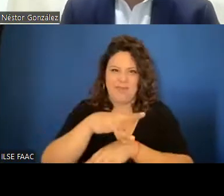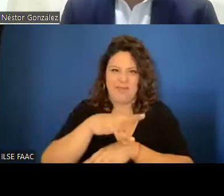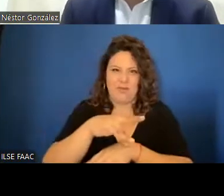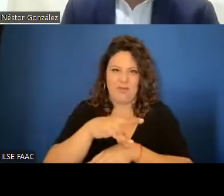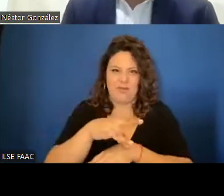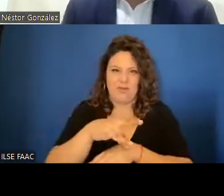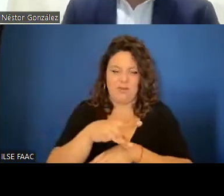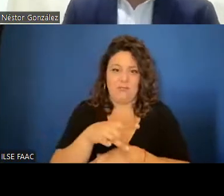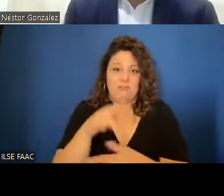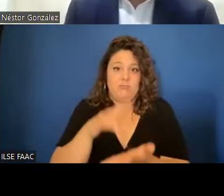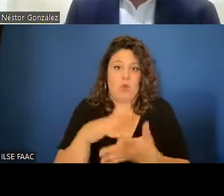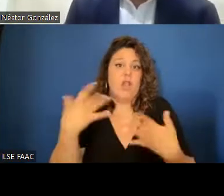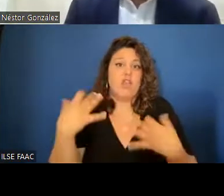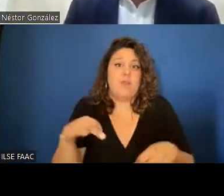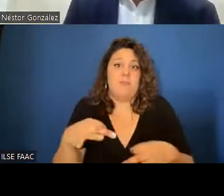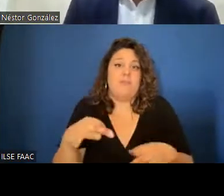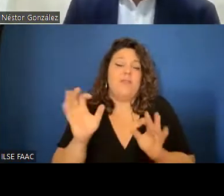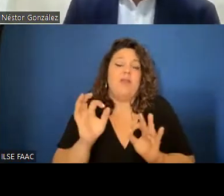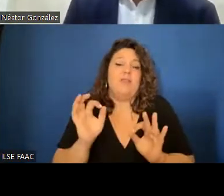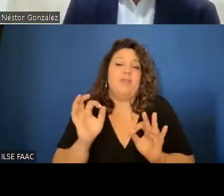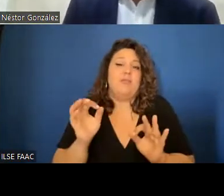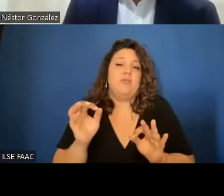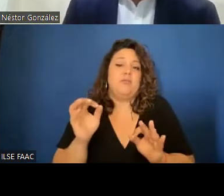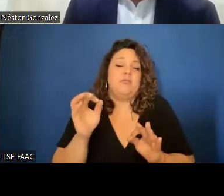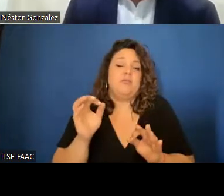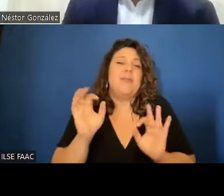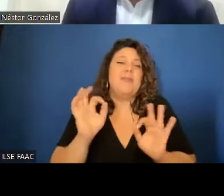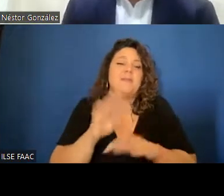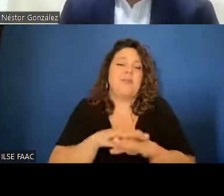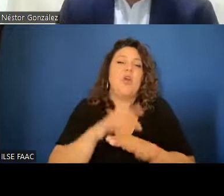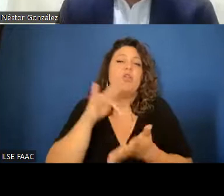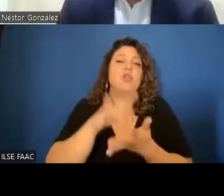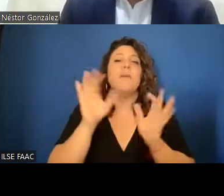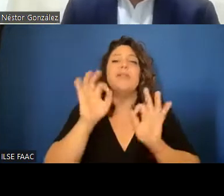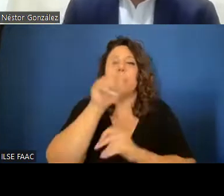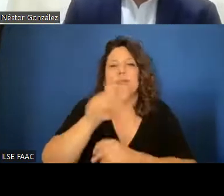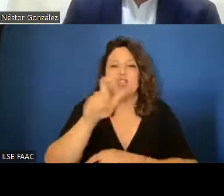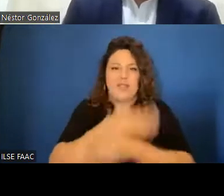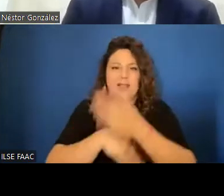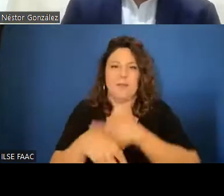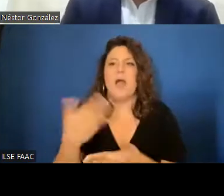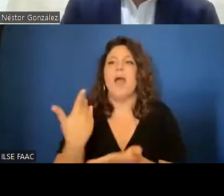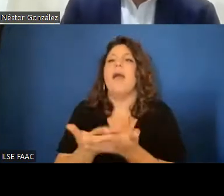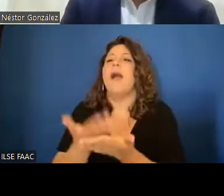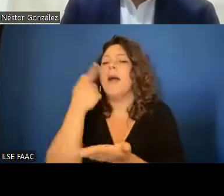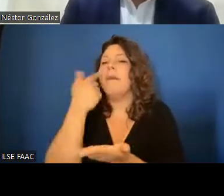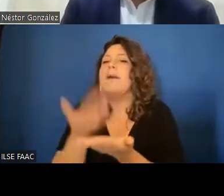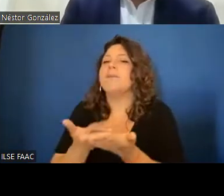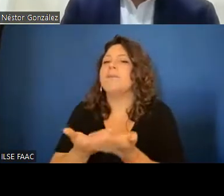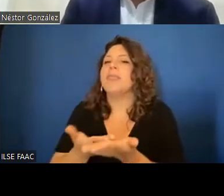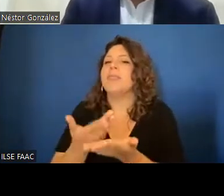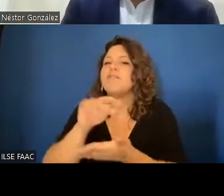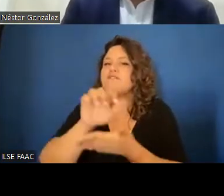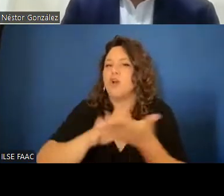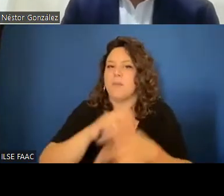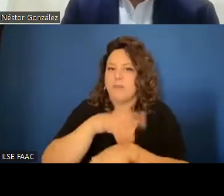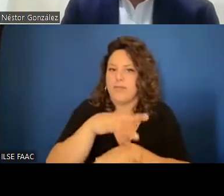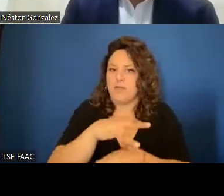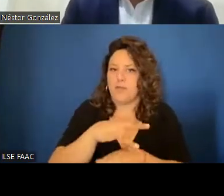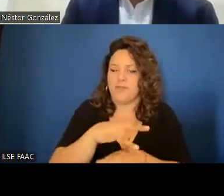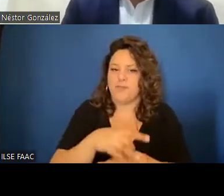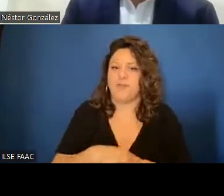Bueno, la verdad es que, bueno, como personas con discapacidad nos llegan quejas y nos llegan denuncias prácticamente de